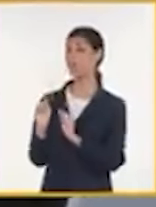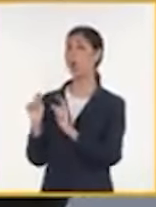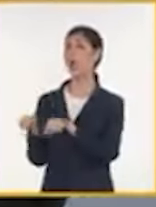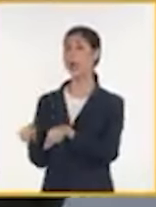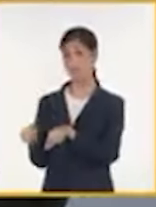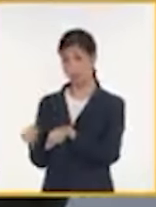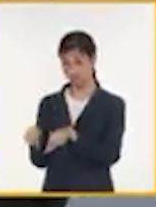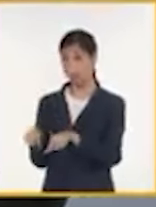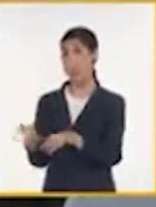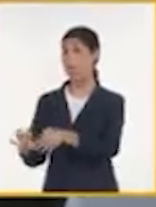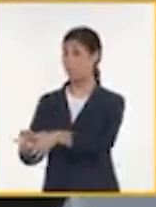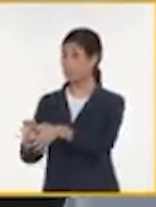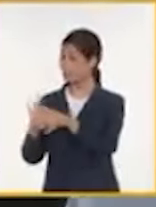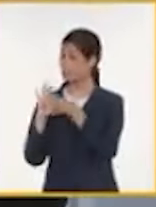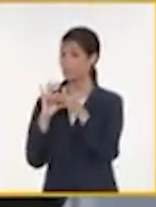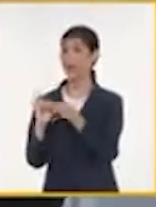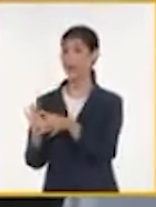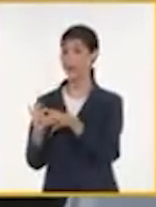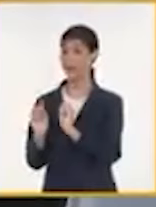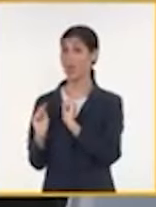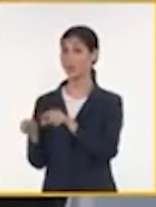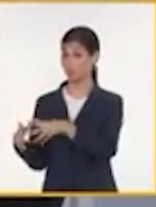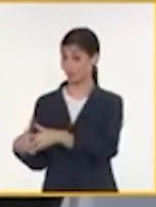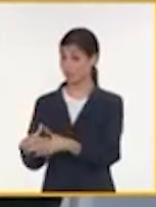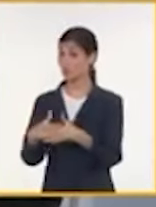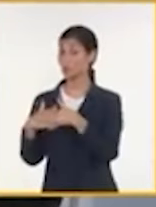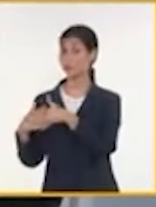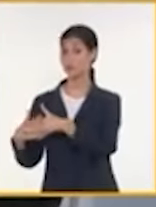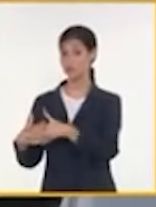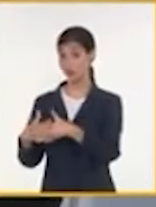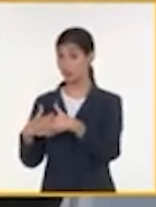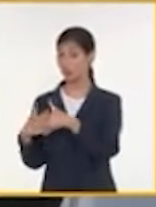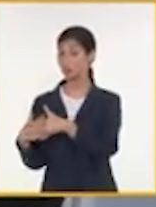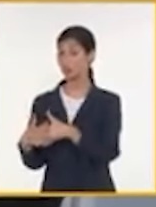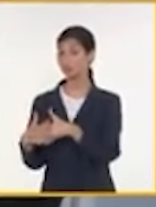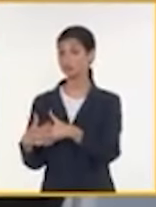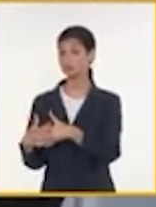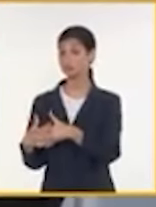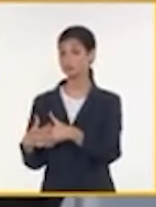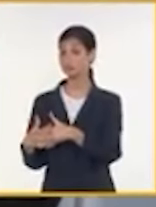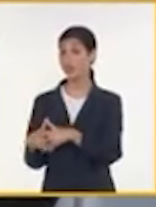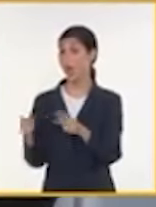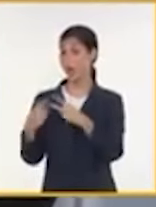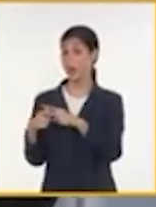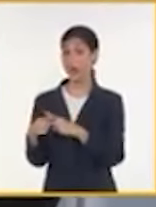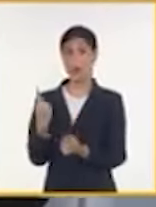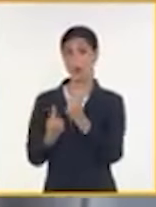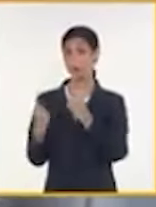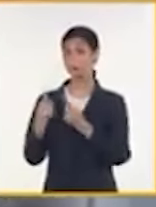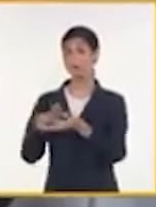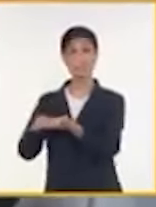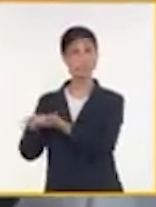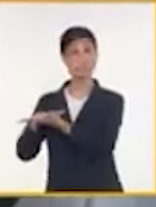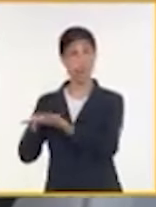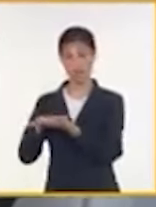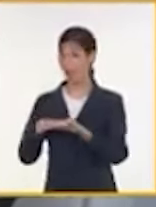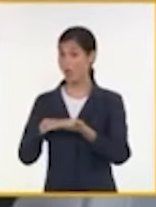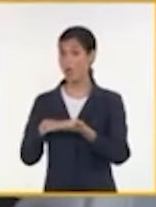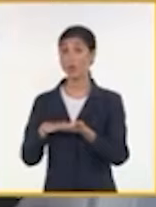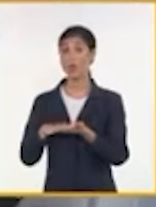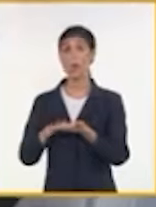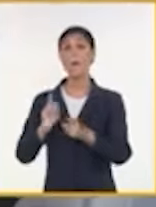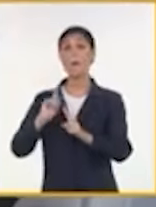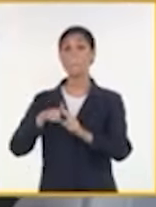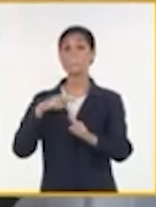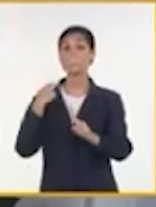su territorio sin que se tome una medida y una respuesta efectiva evidencian además la violenta contra nuestro